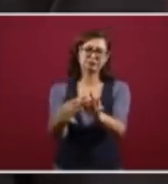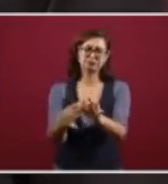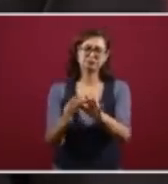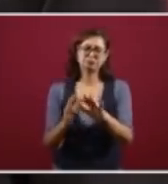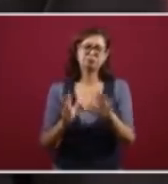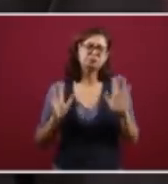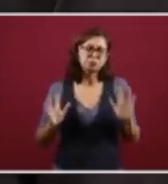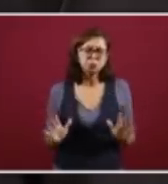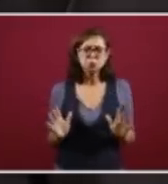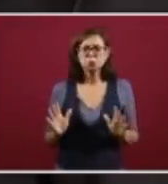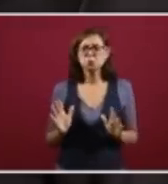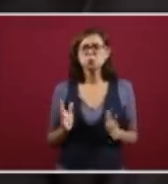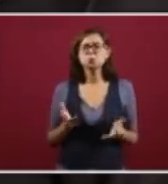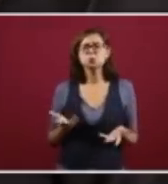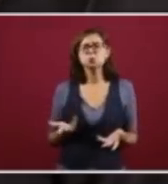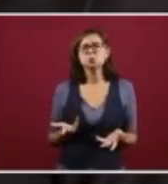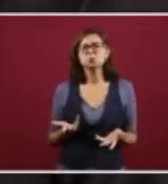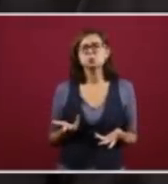alterando